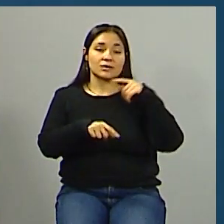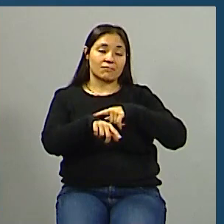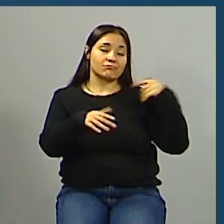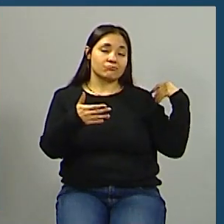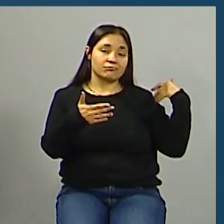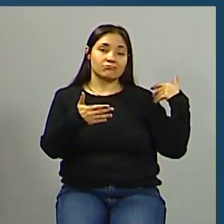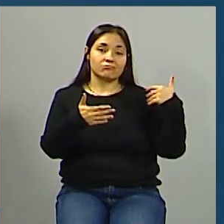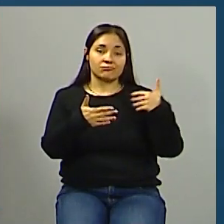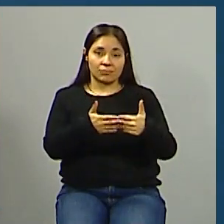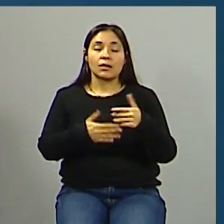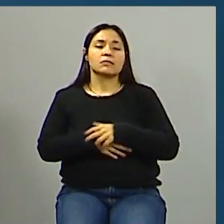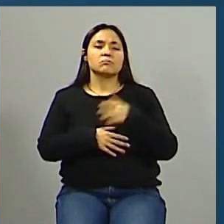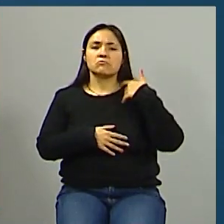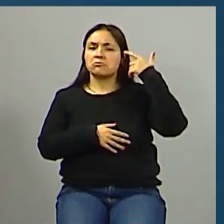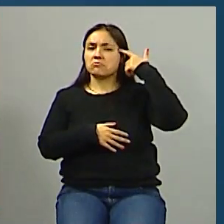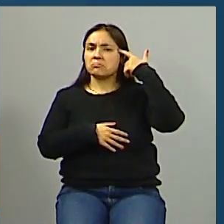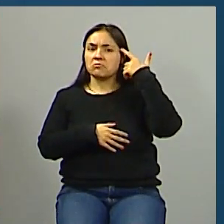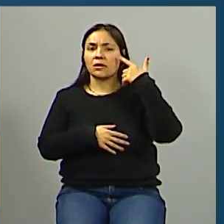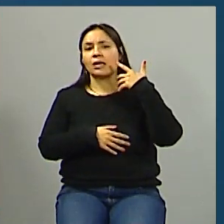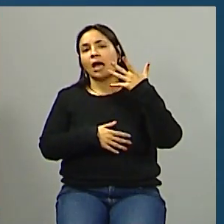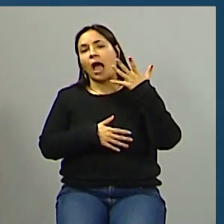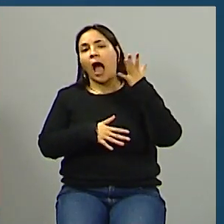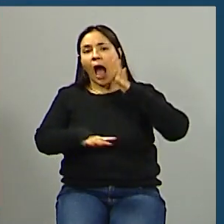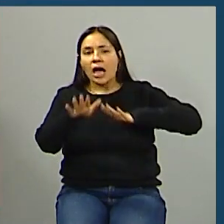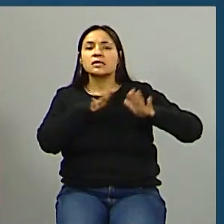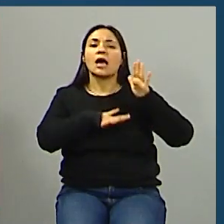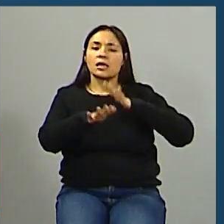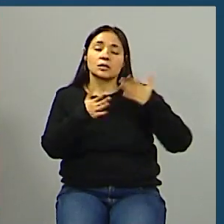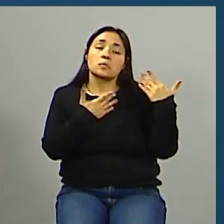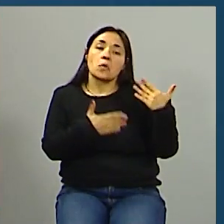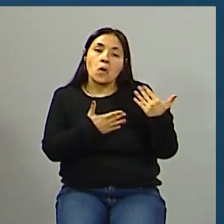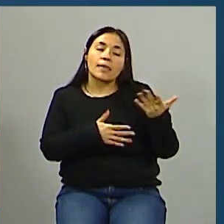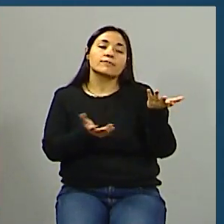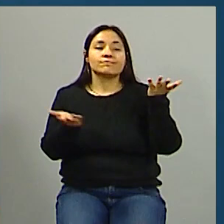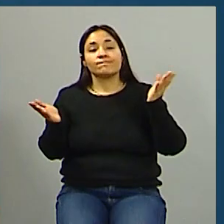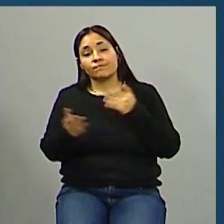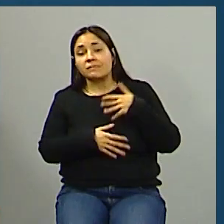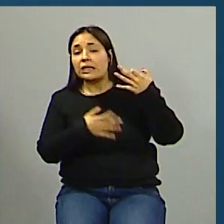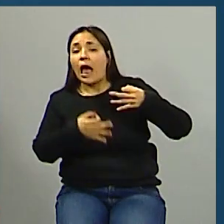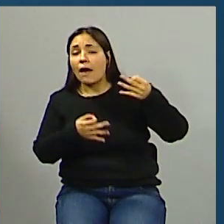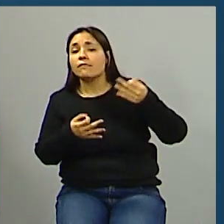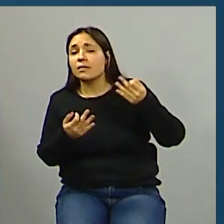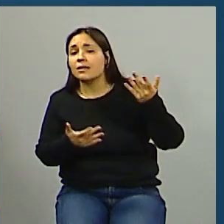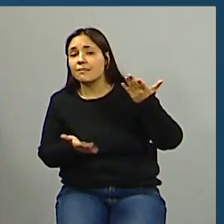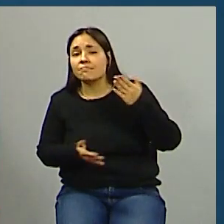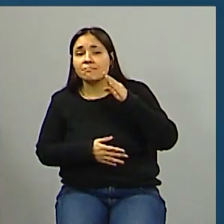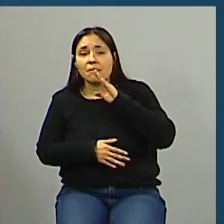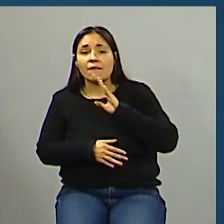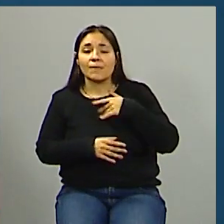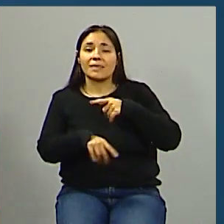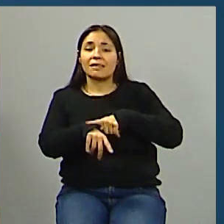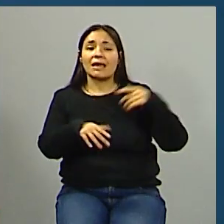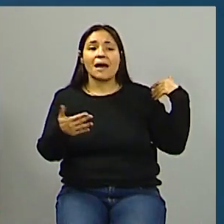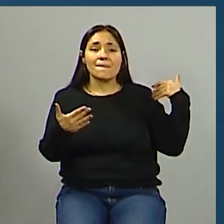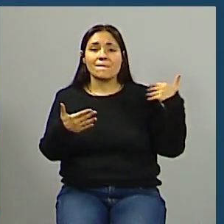no, algunos dirán, bueno, se ha hecho lo que se ha podido, bueno, perfecto, pero en relación al tiempo que estábamos considerando,